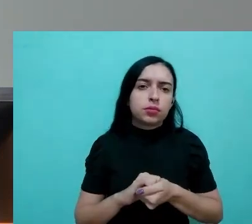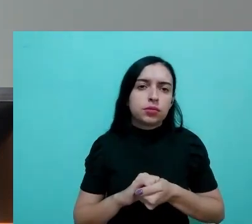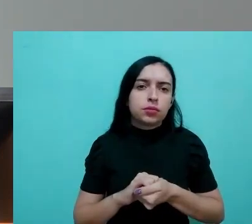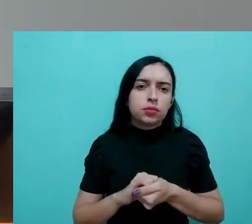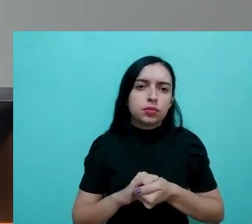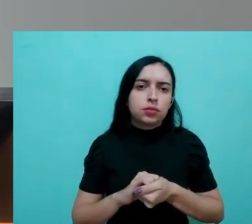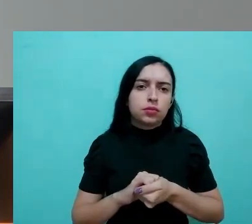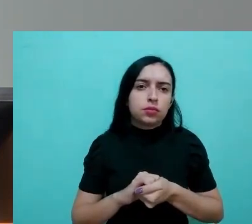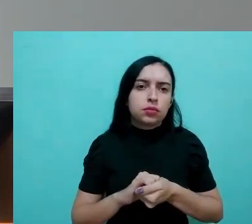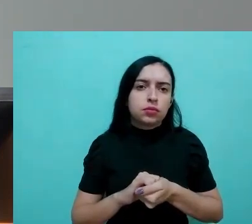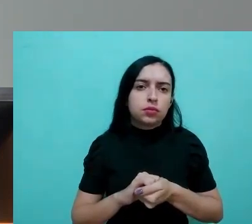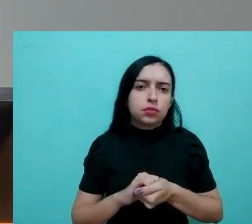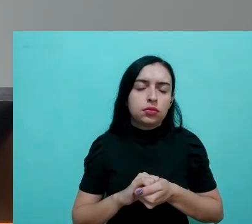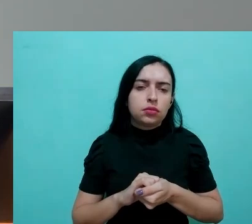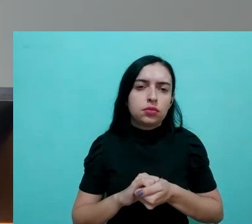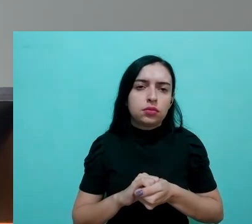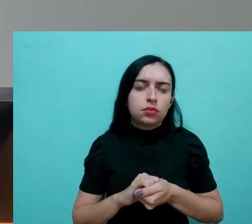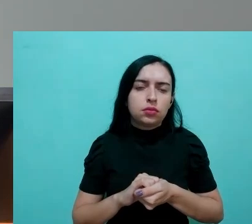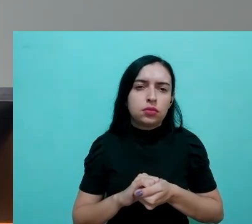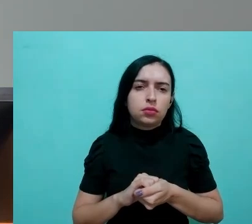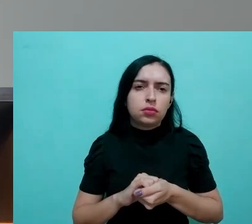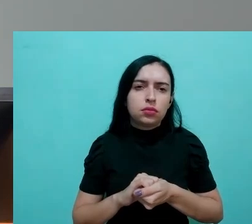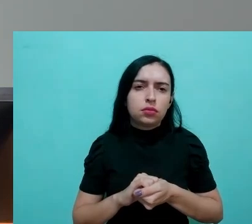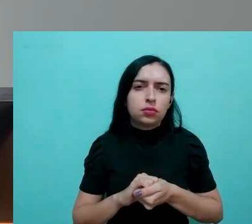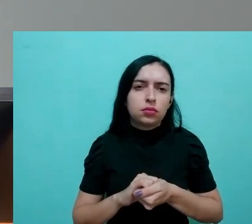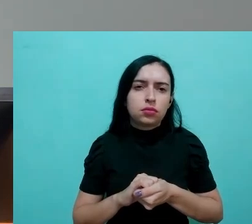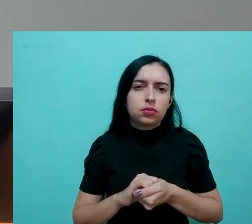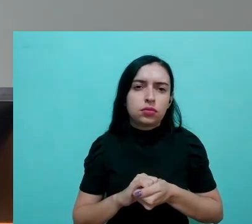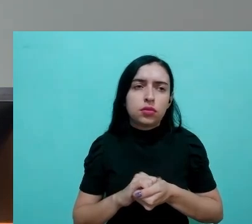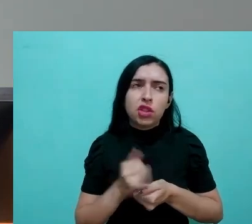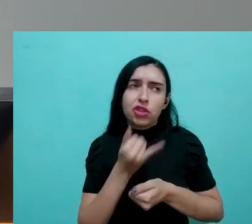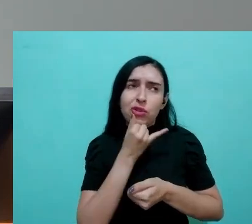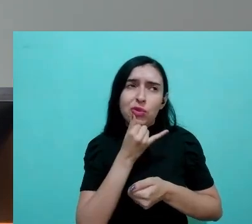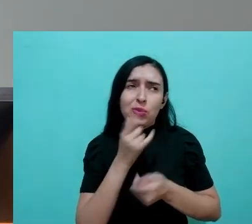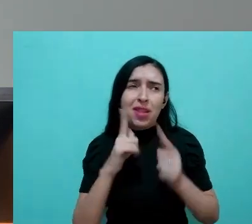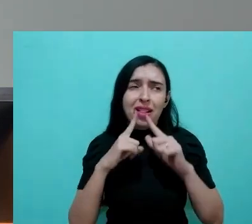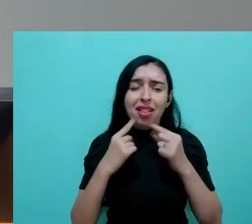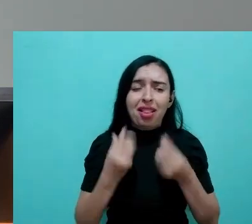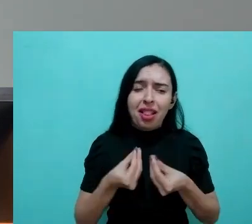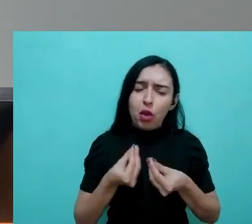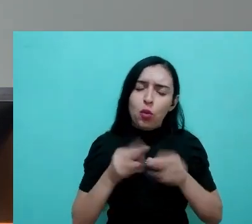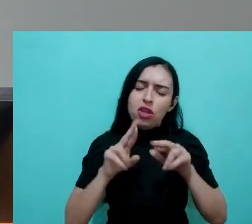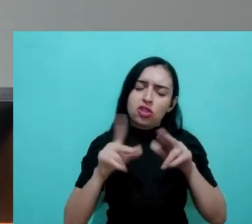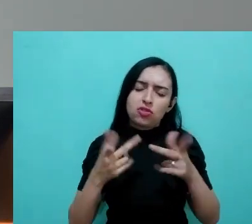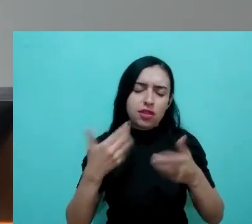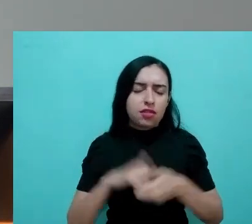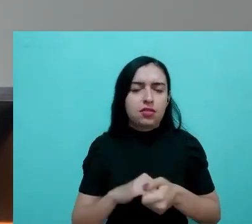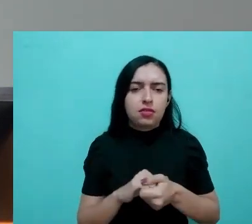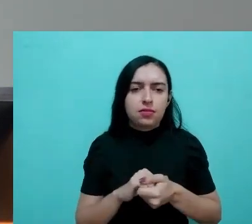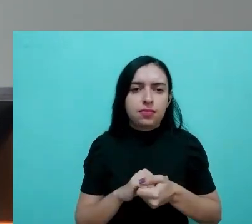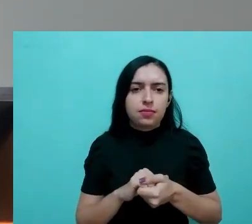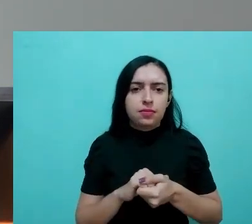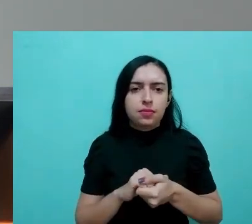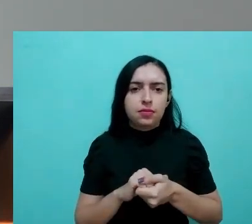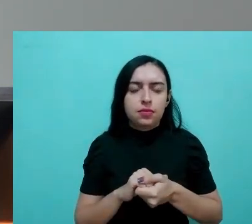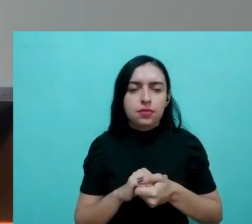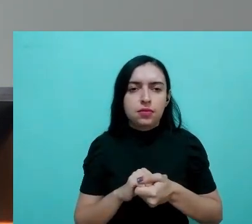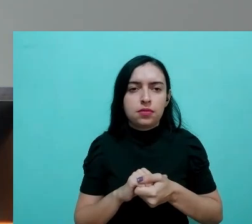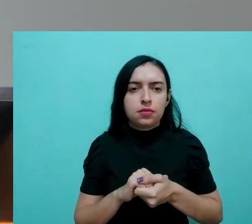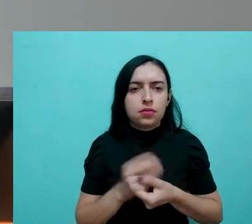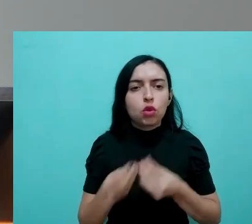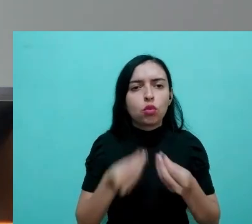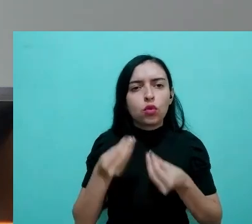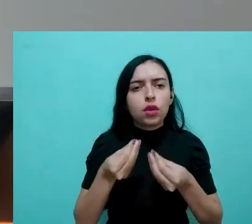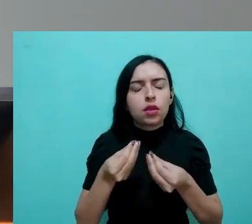que era el desempeño de los jueces verificar la constitucionalidad de las leyes. Eso fue excluido